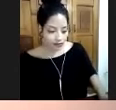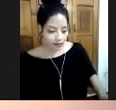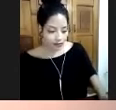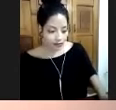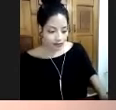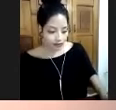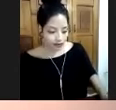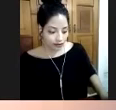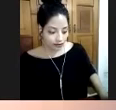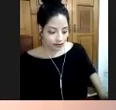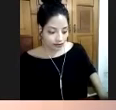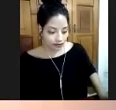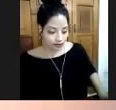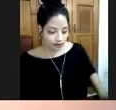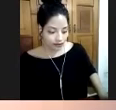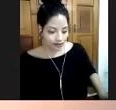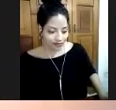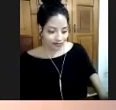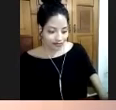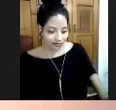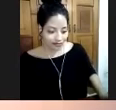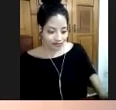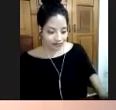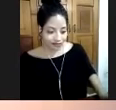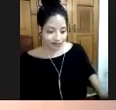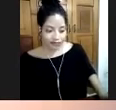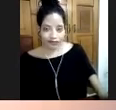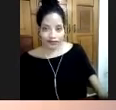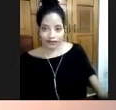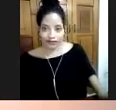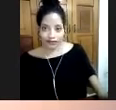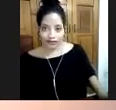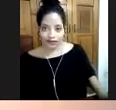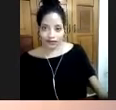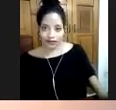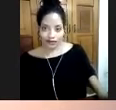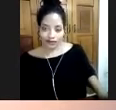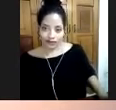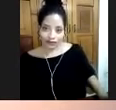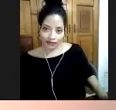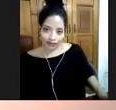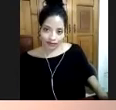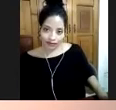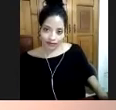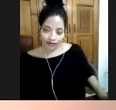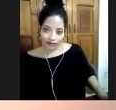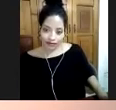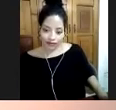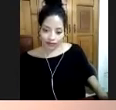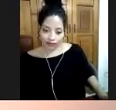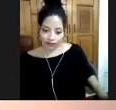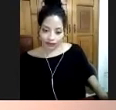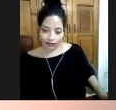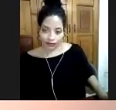ser como que yo se los proveo, sino que todo el mundo va a tener acceso a eso y a